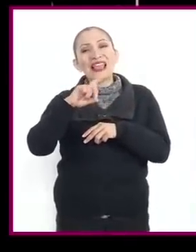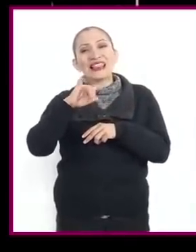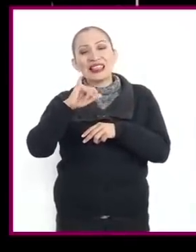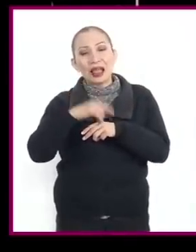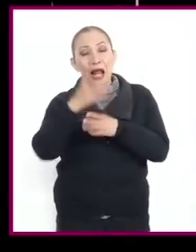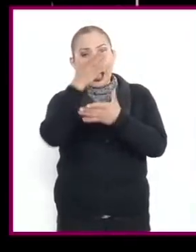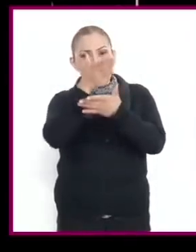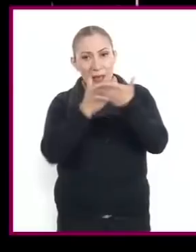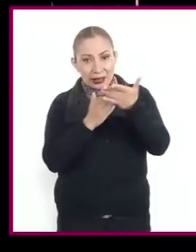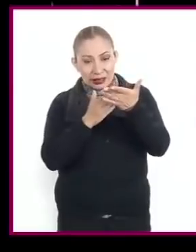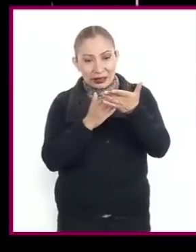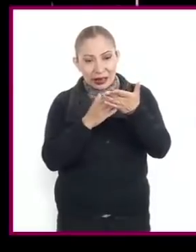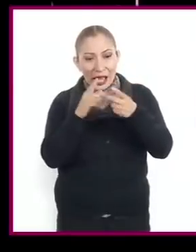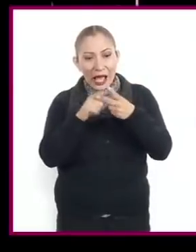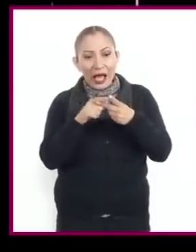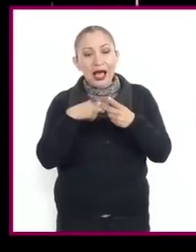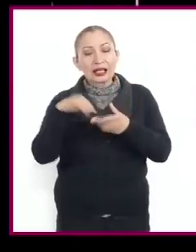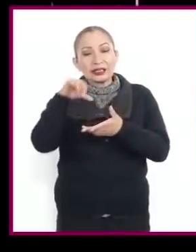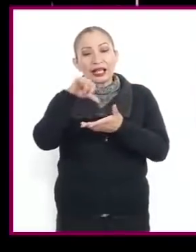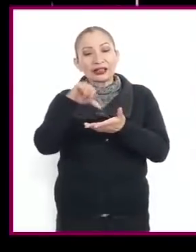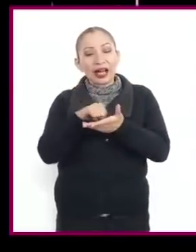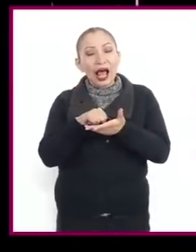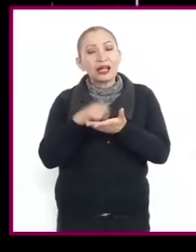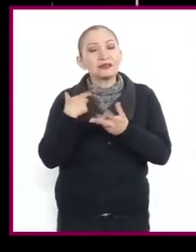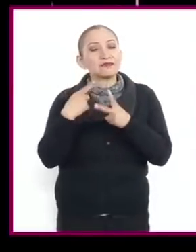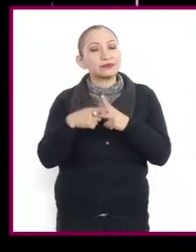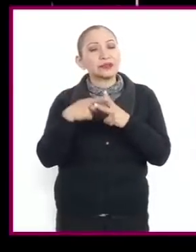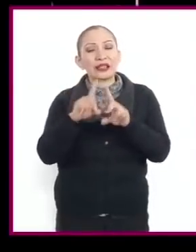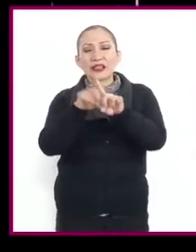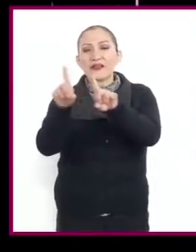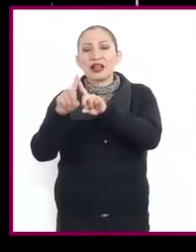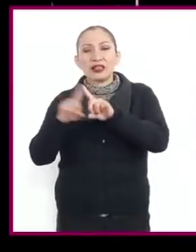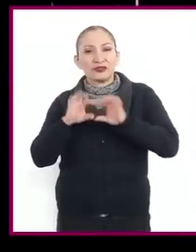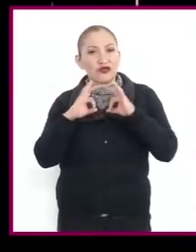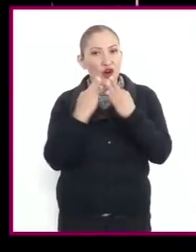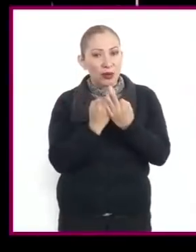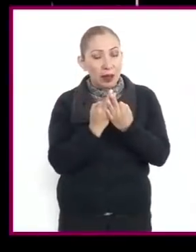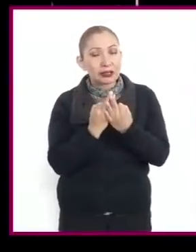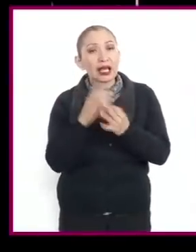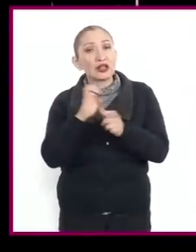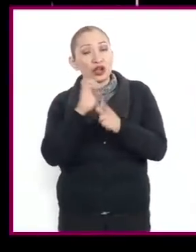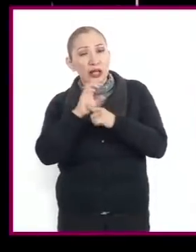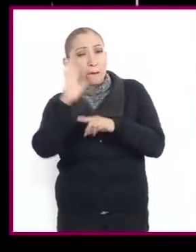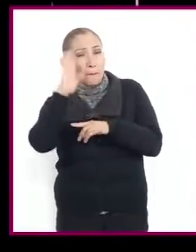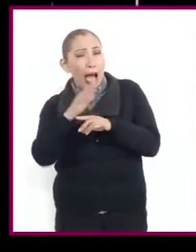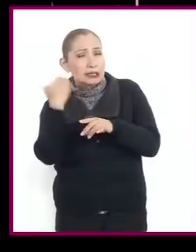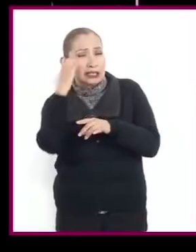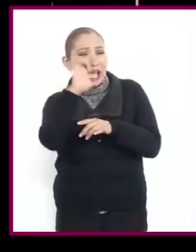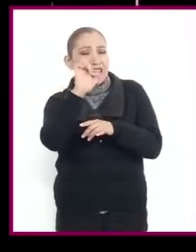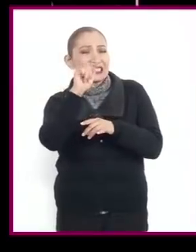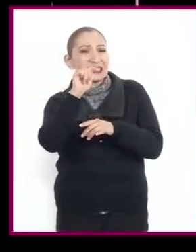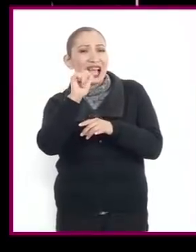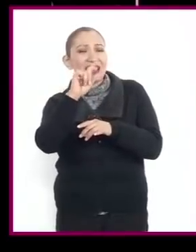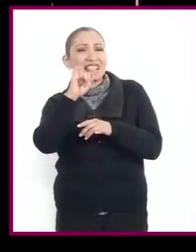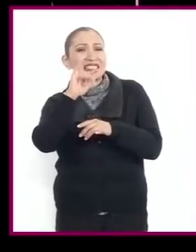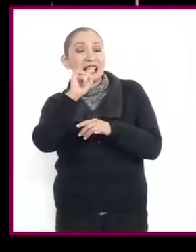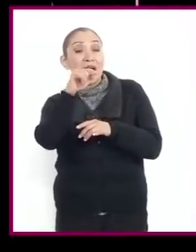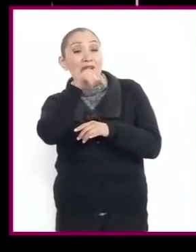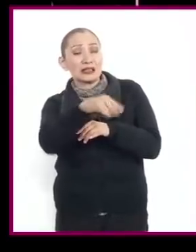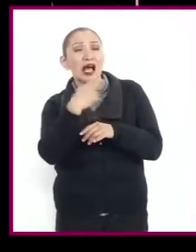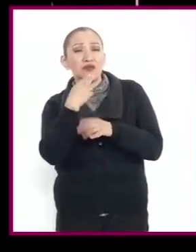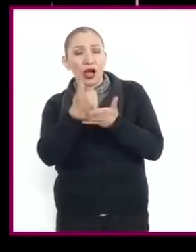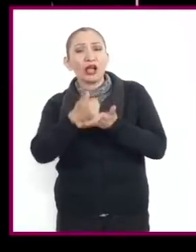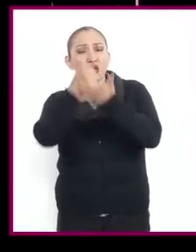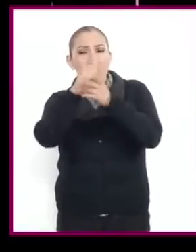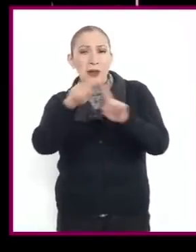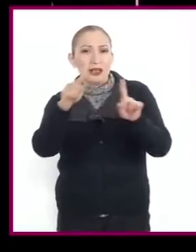de en medio, una medida de tendencia central, que se calculan de diversas maneras. Y a medida que estudiemos más estadística, nos daremos cuenta que estas son útiles